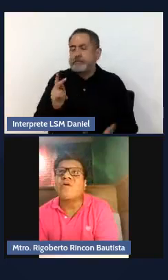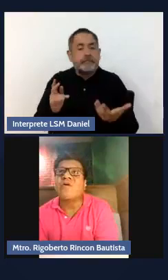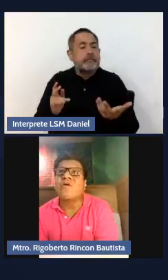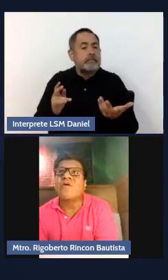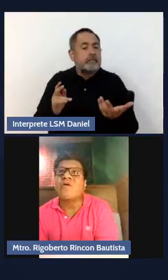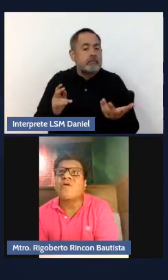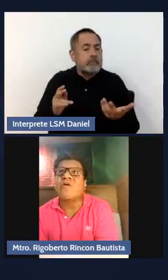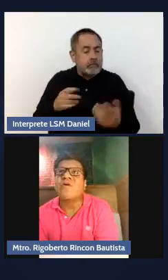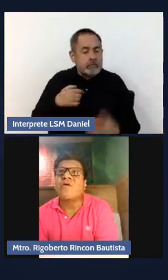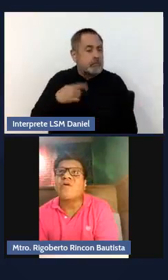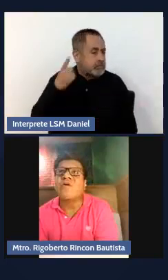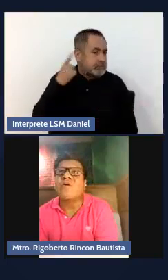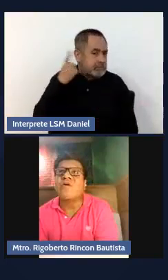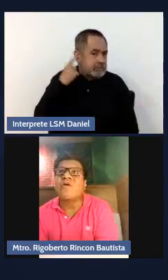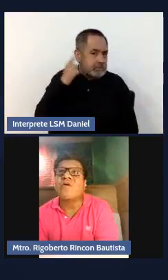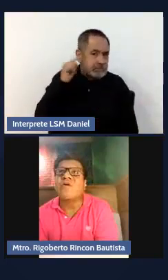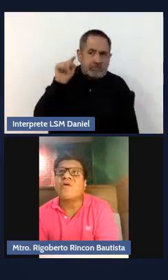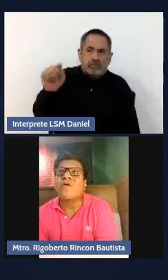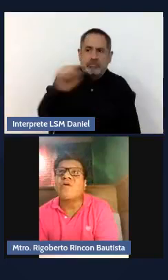he escuchado de repente